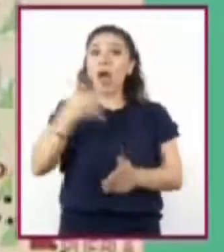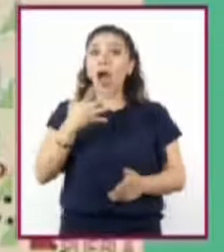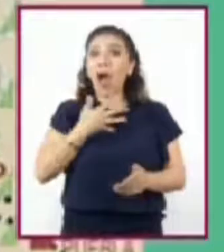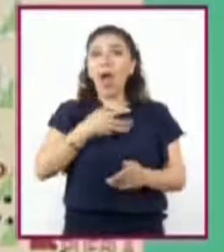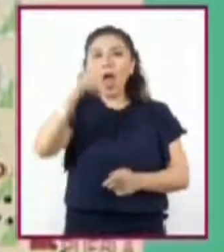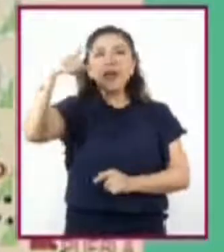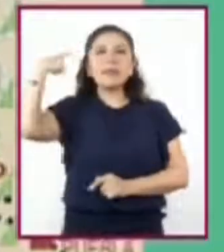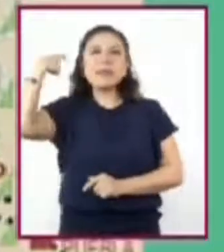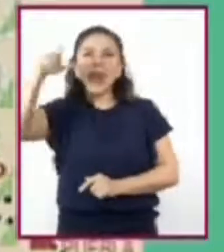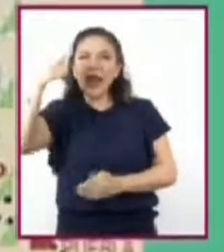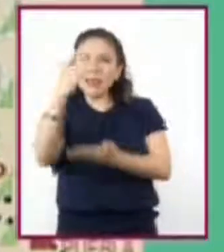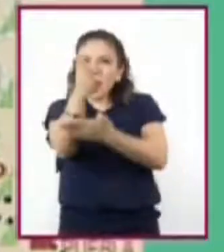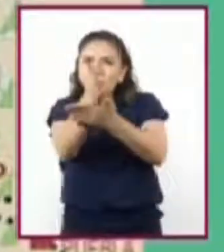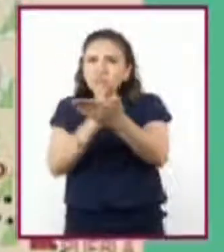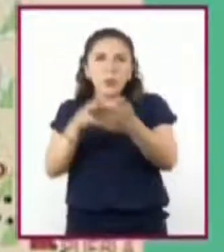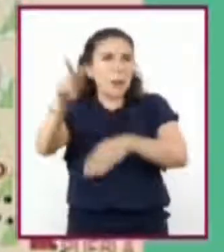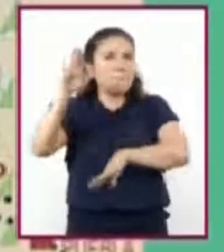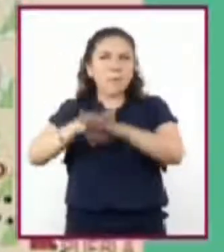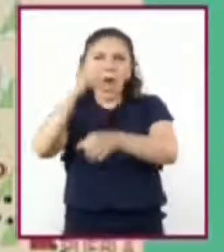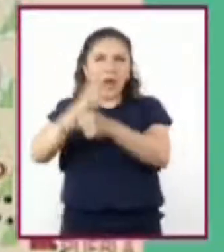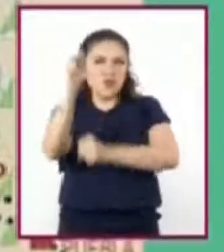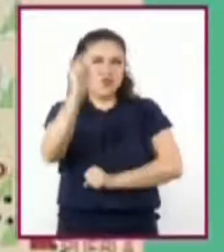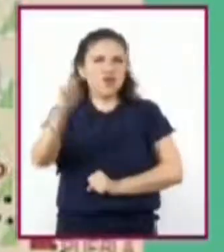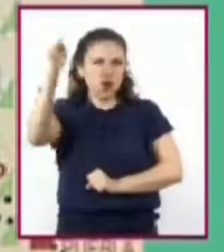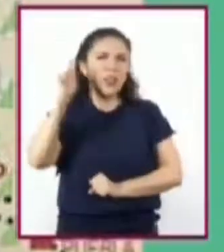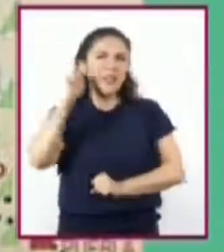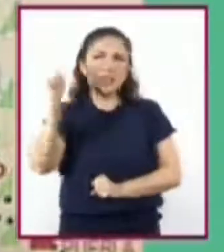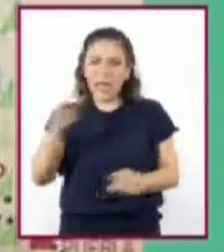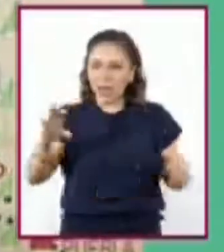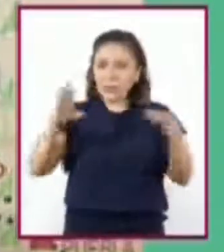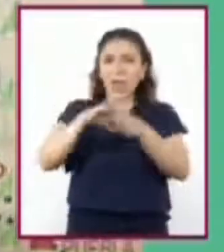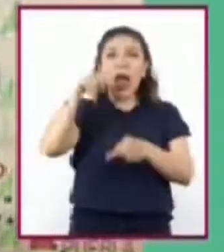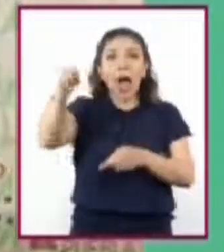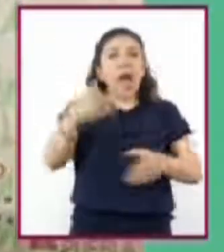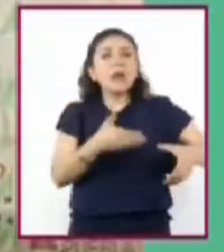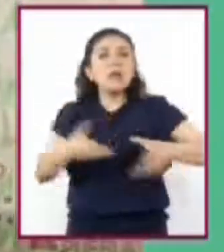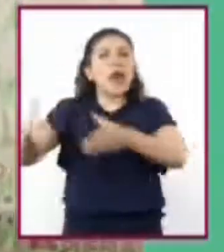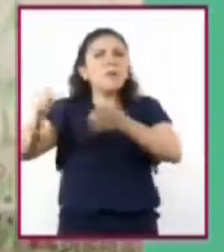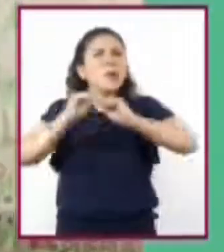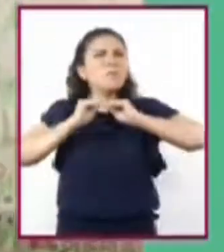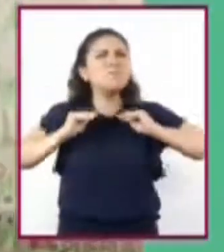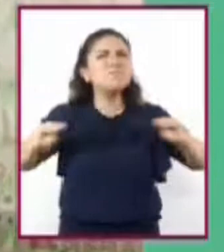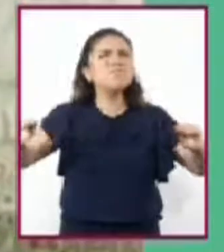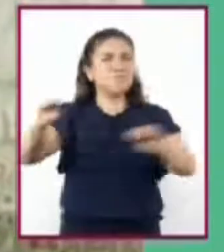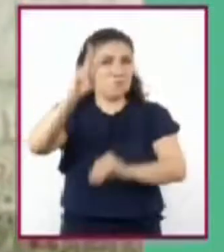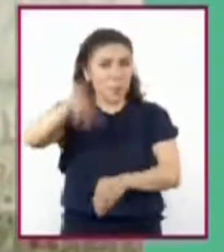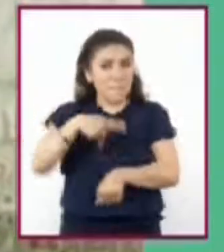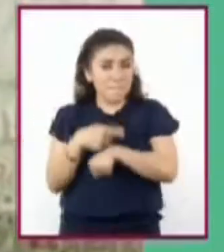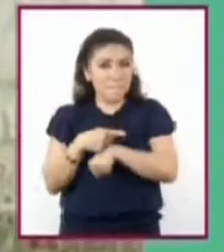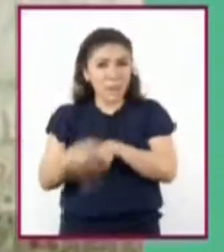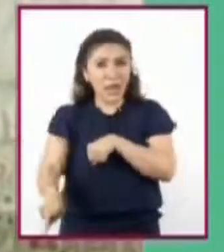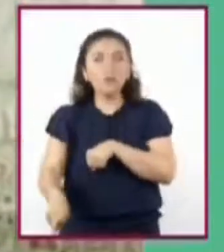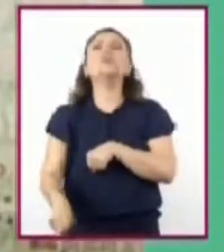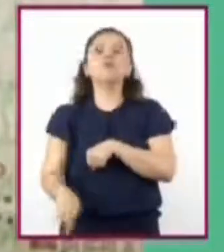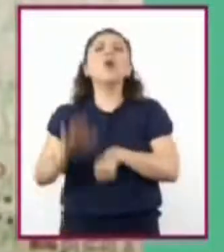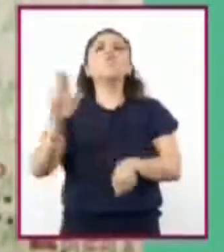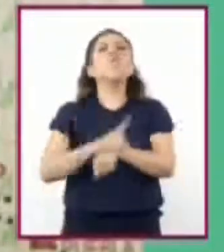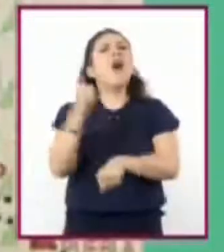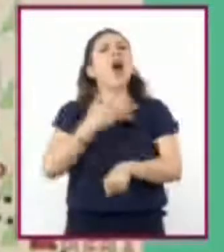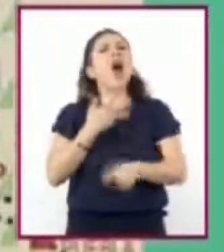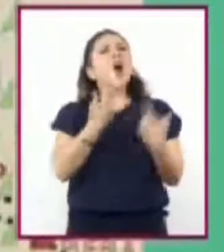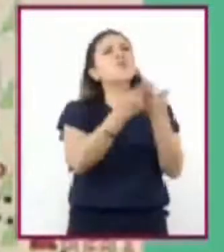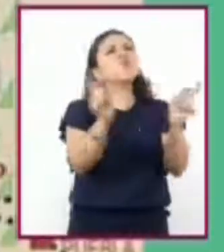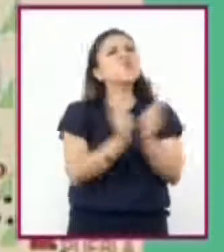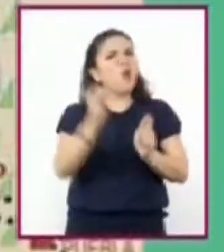dividen a Querétaro, que era la población más norteña de Zacatecas, era un camino prácticamente desierto y muy peligroso por estos grupos